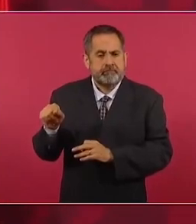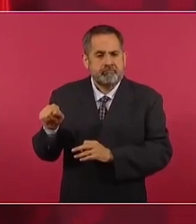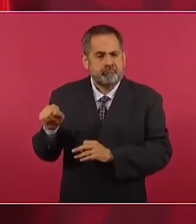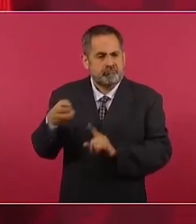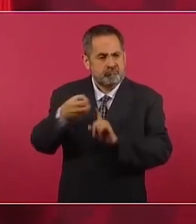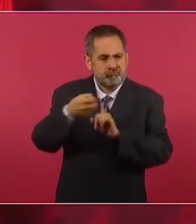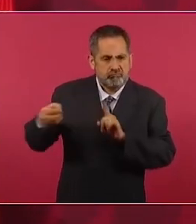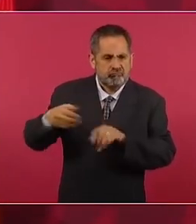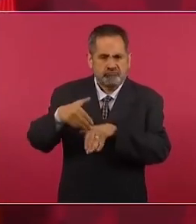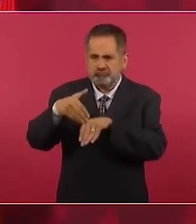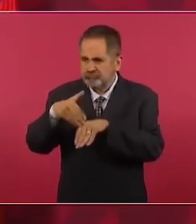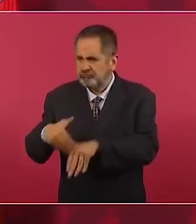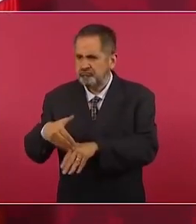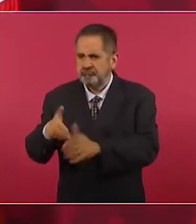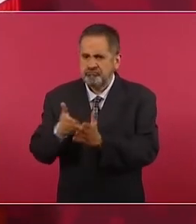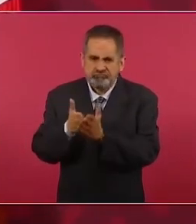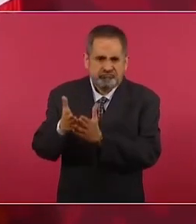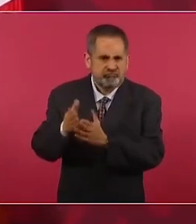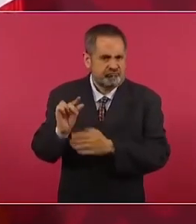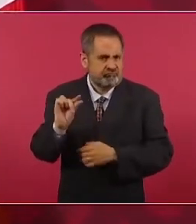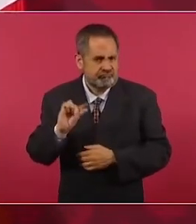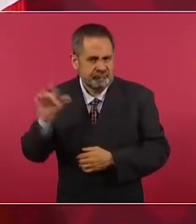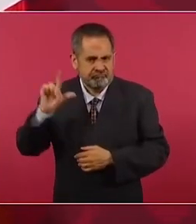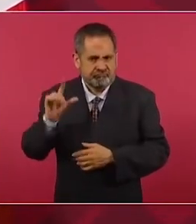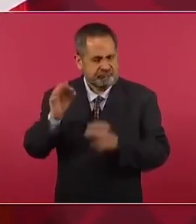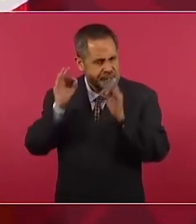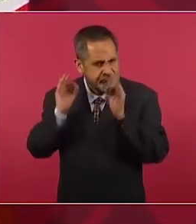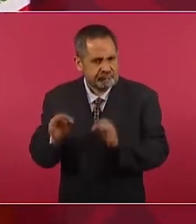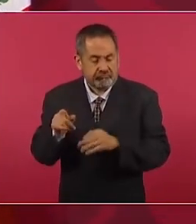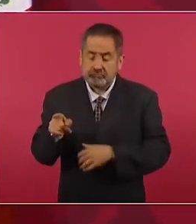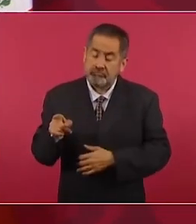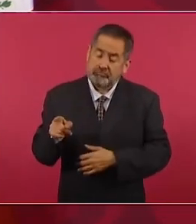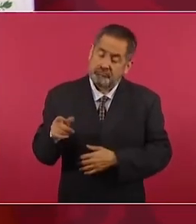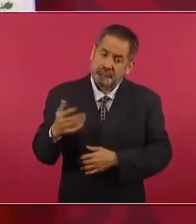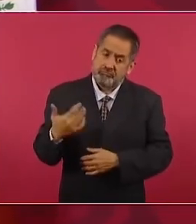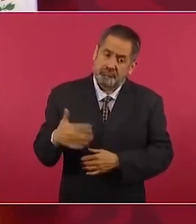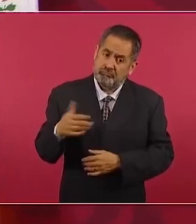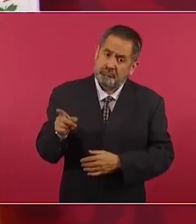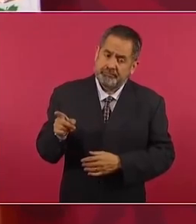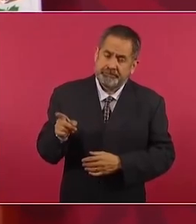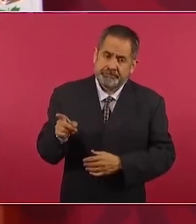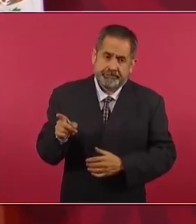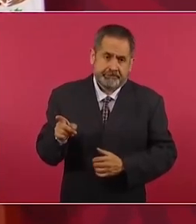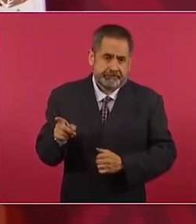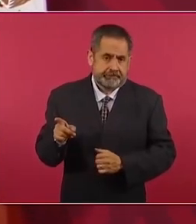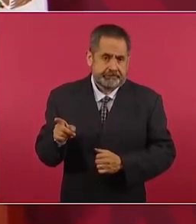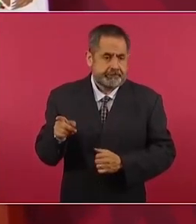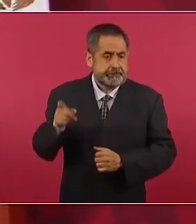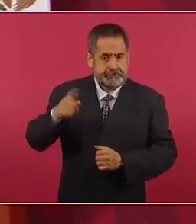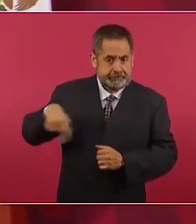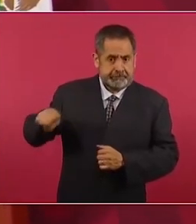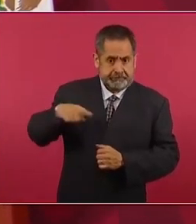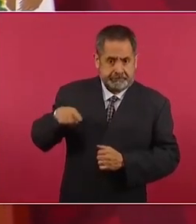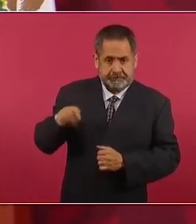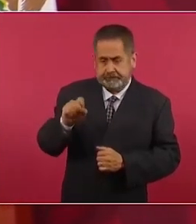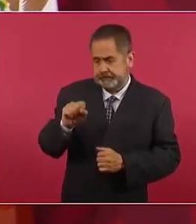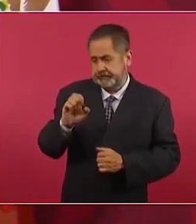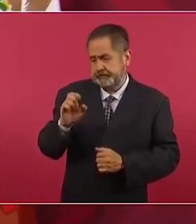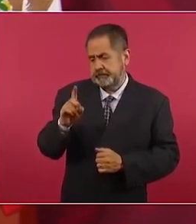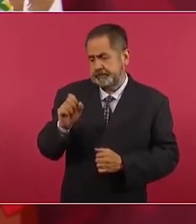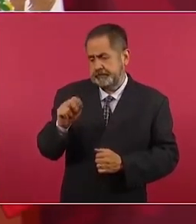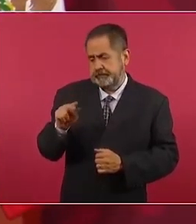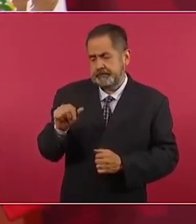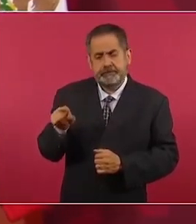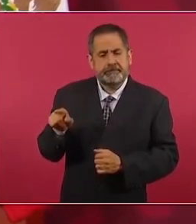disciplina, profesionalismo, con